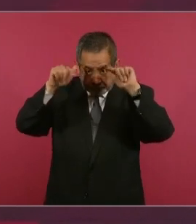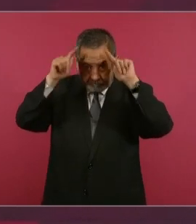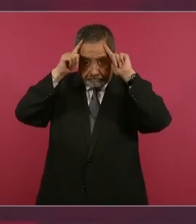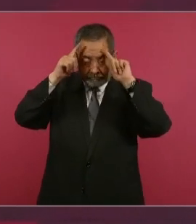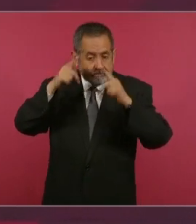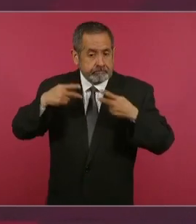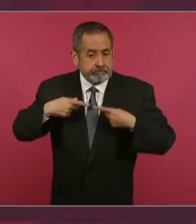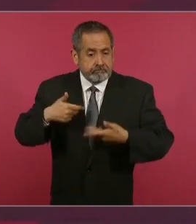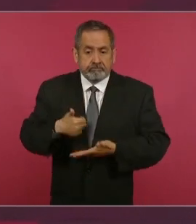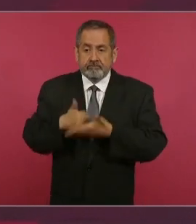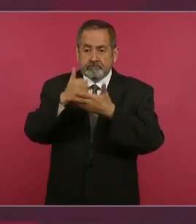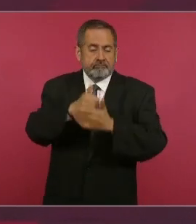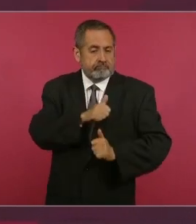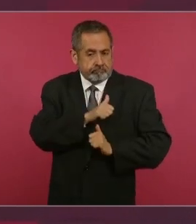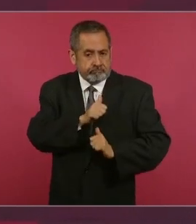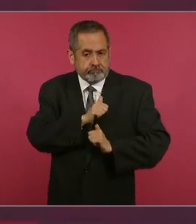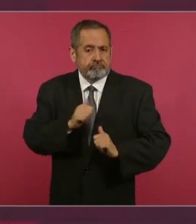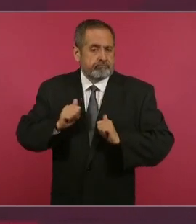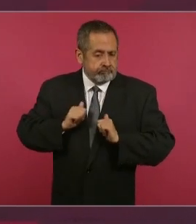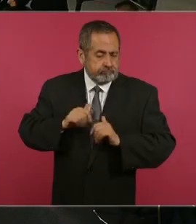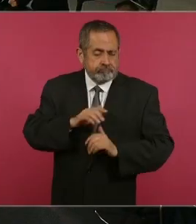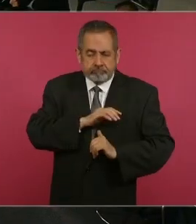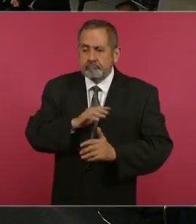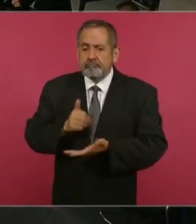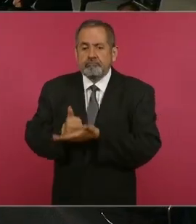de soldados,